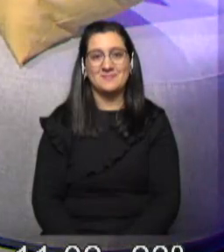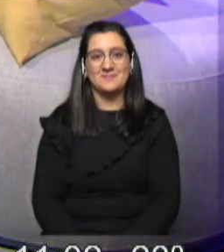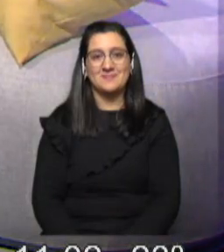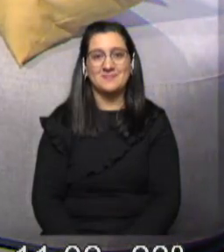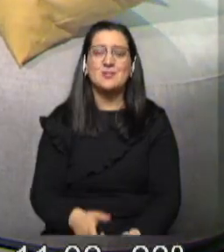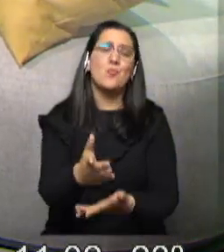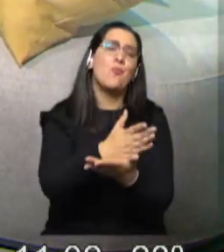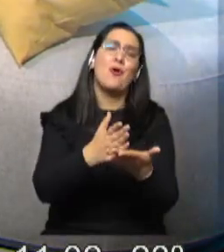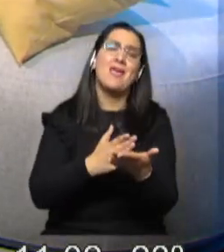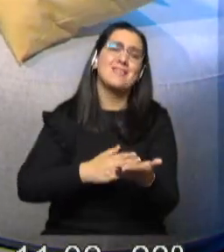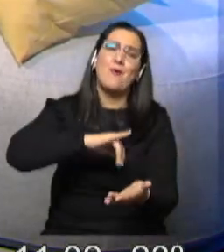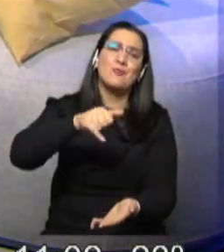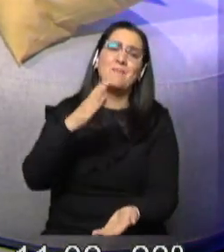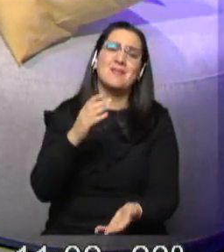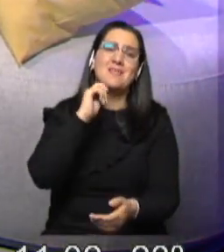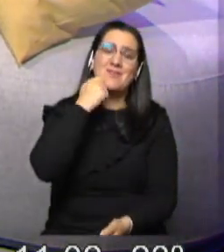un poeta.